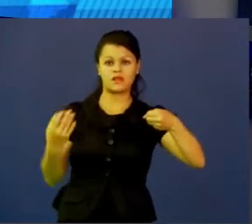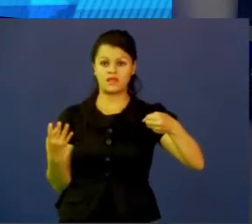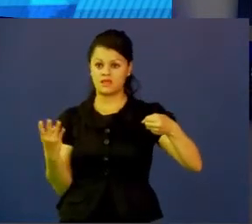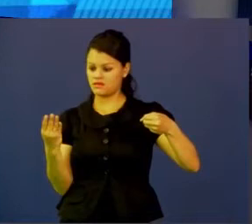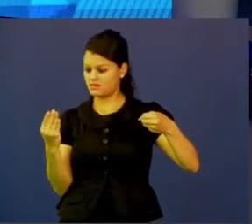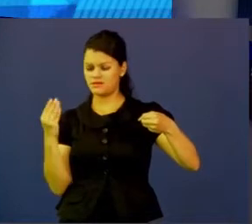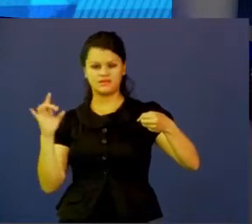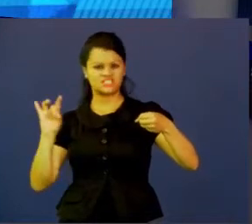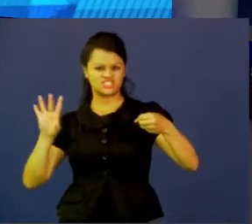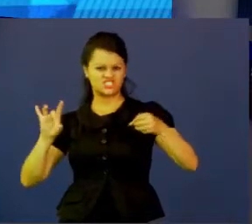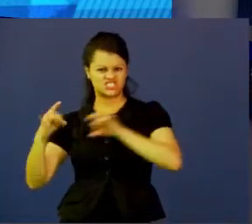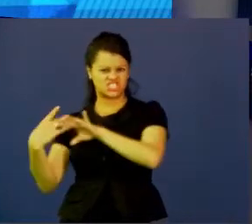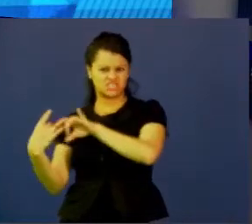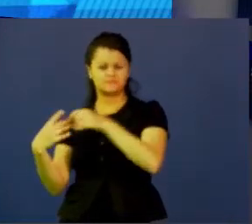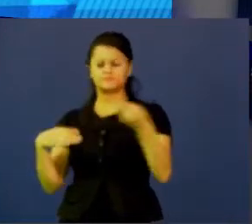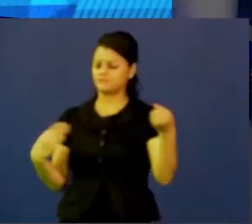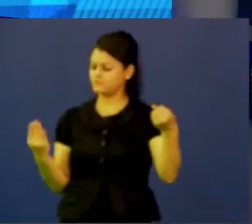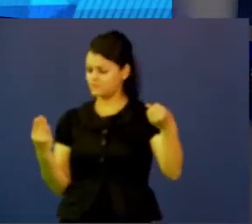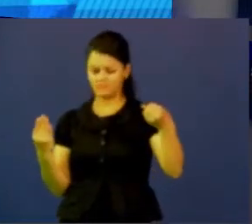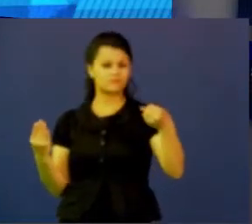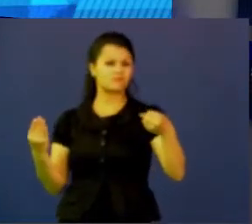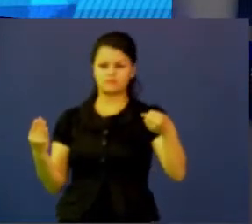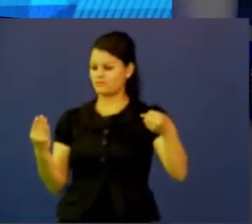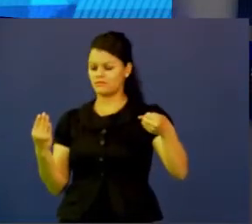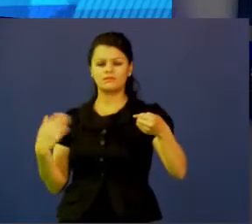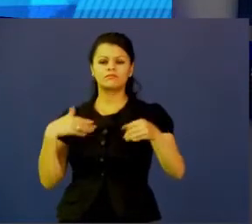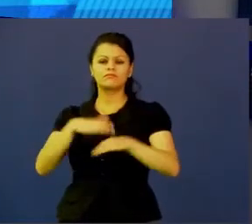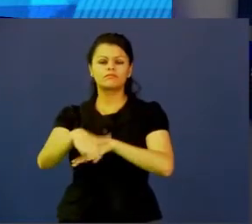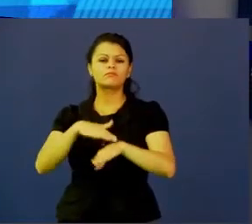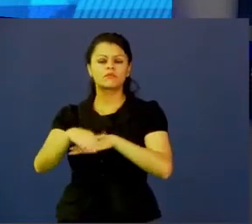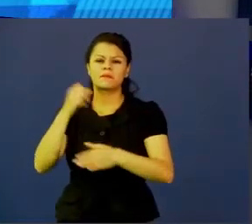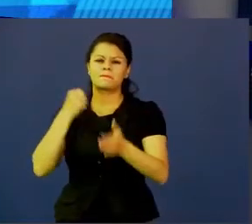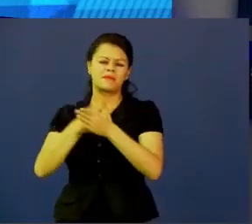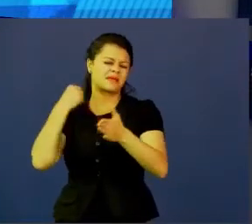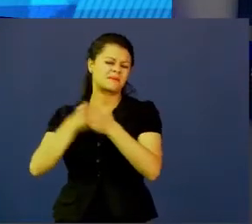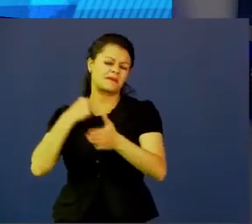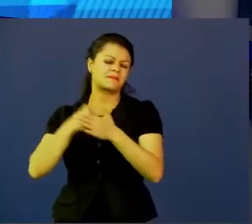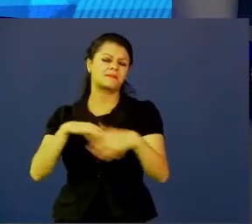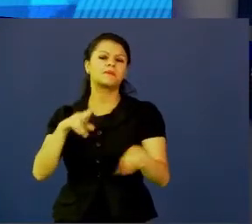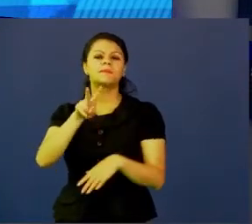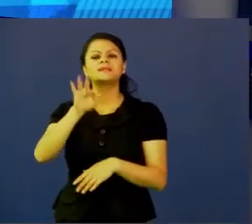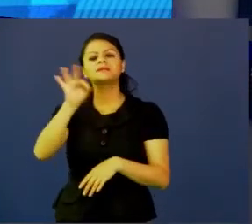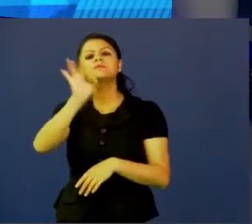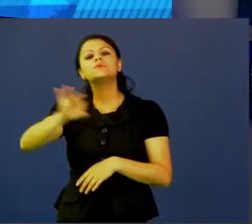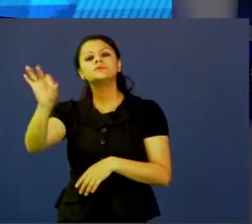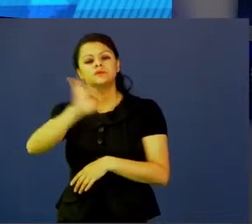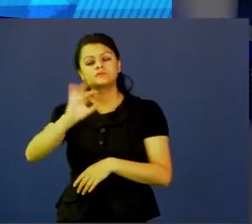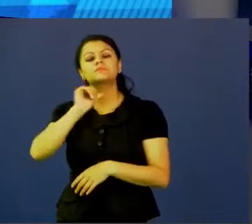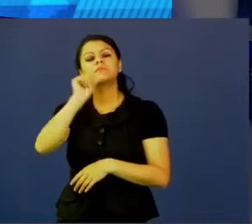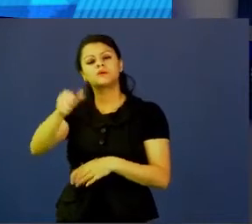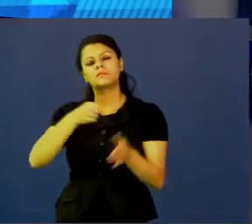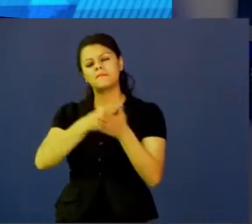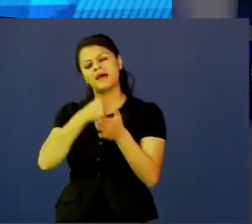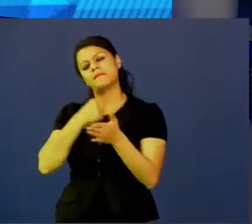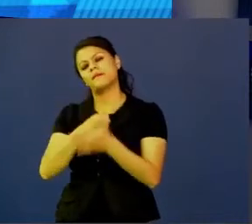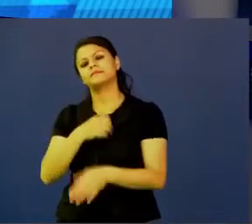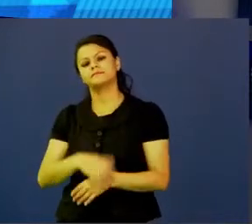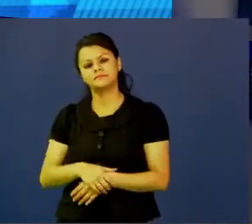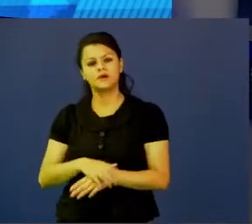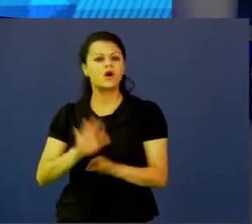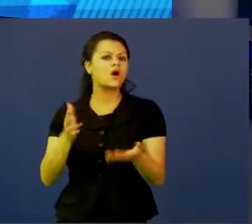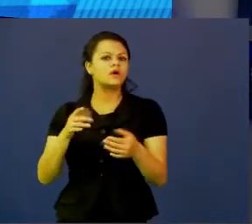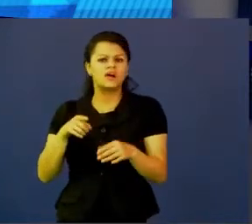mismo tiempo, incrementa la tasa de accidentalidad casi en un 23%, o que es el equivalente a haberse